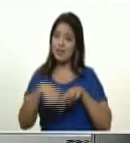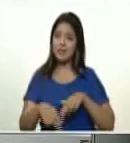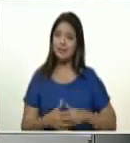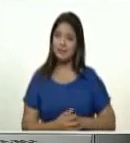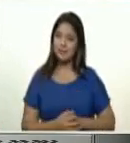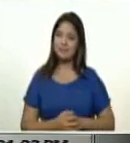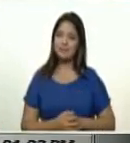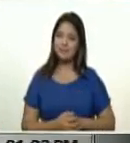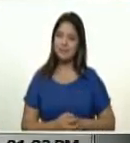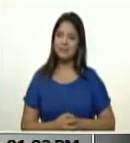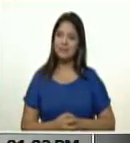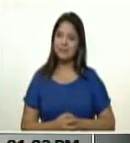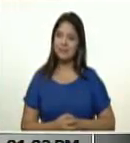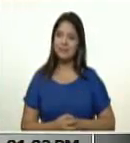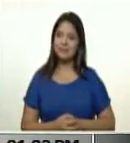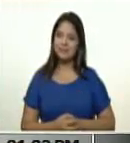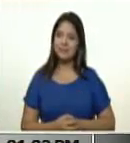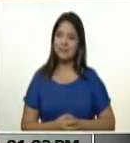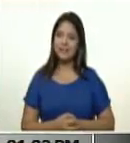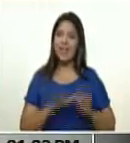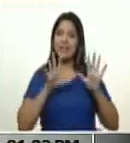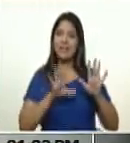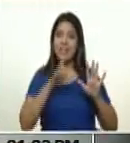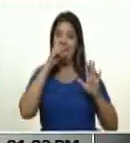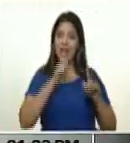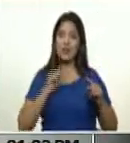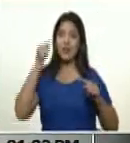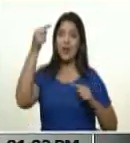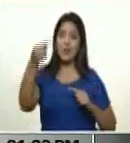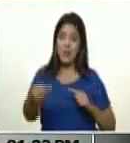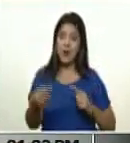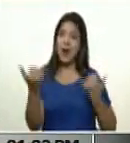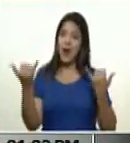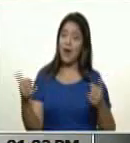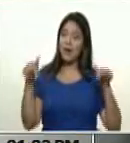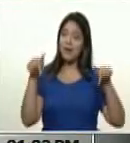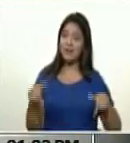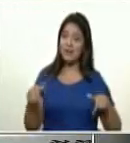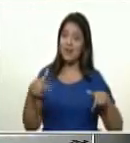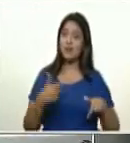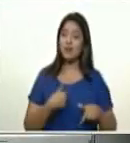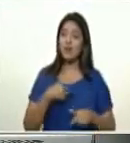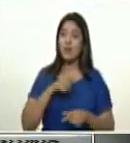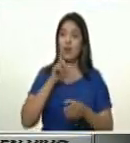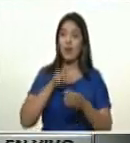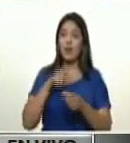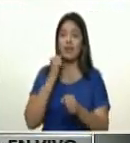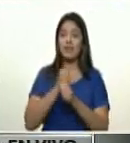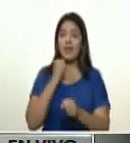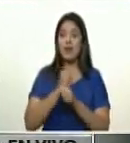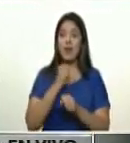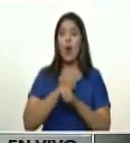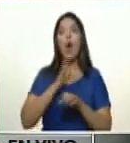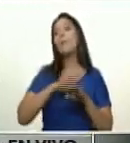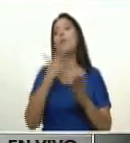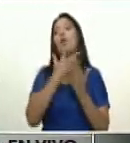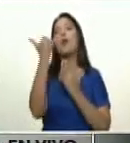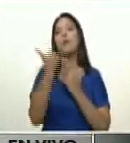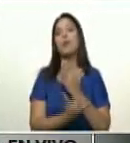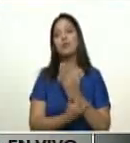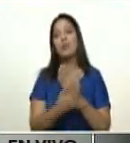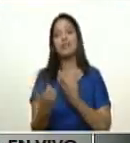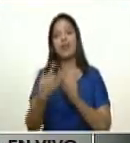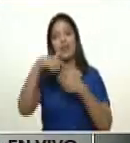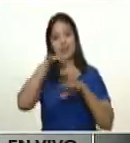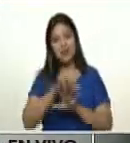Sí. 10 años después... Yo ingresé acá por medio de los proyectos